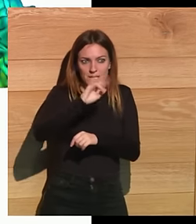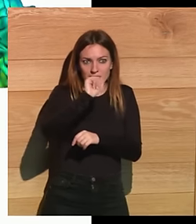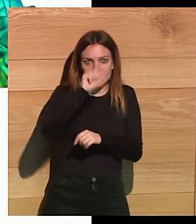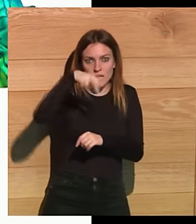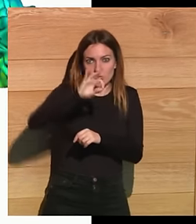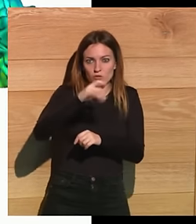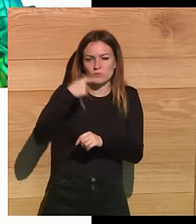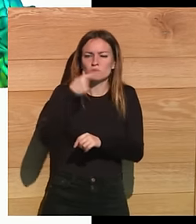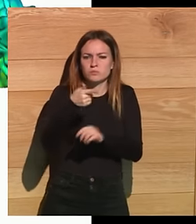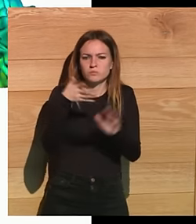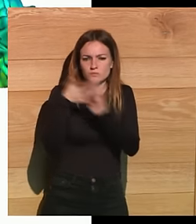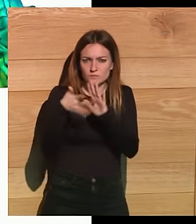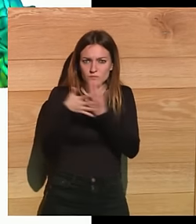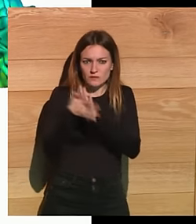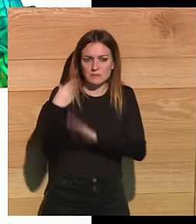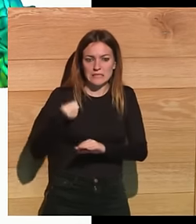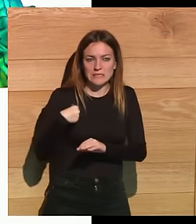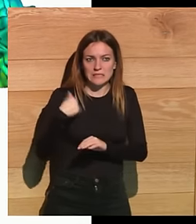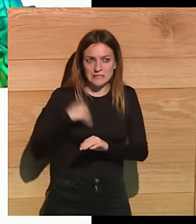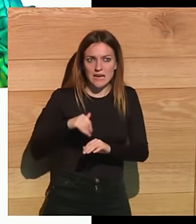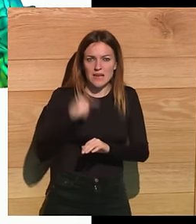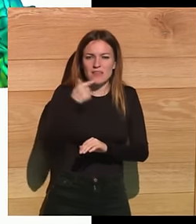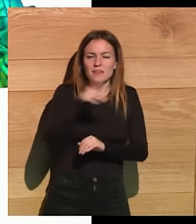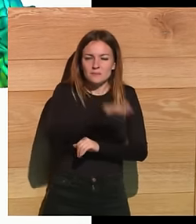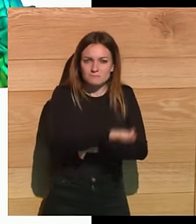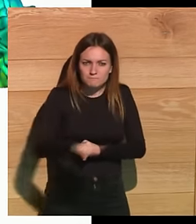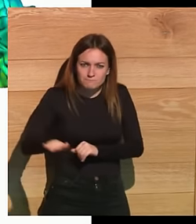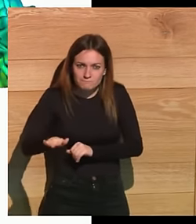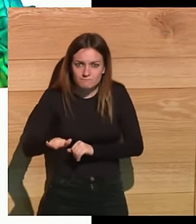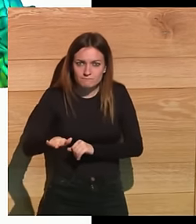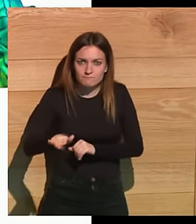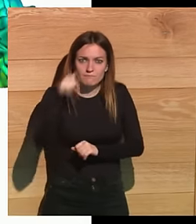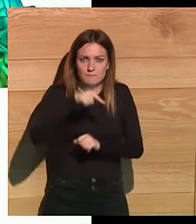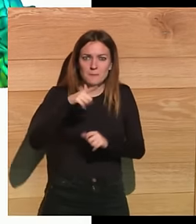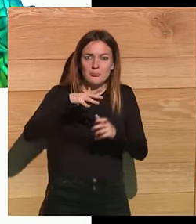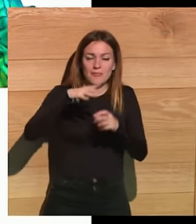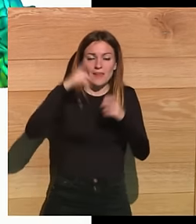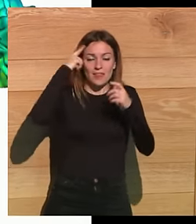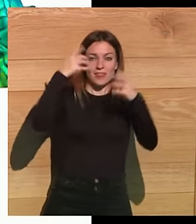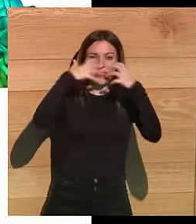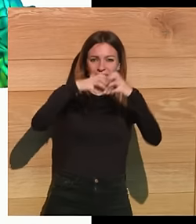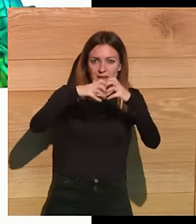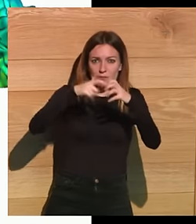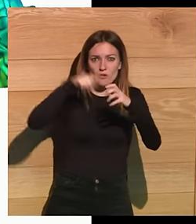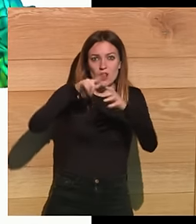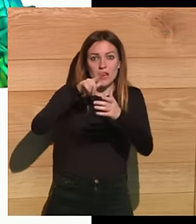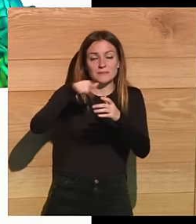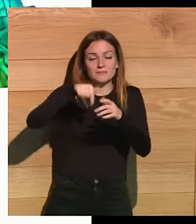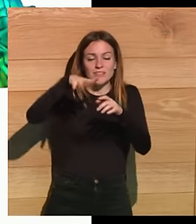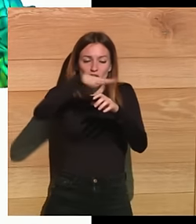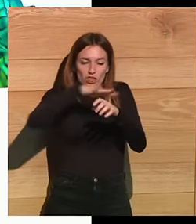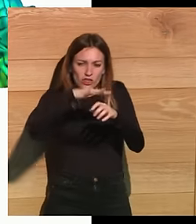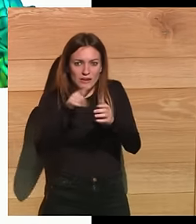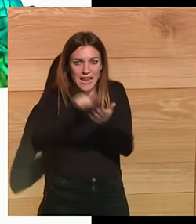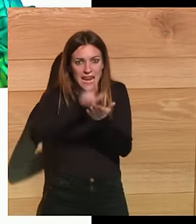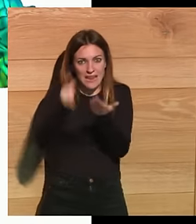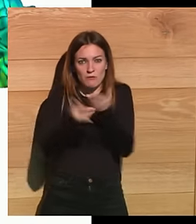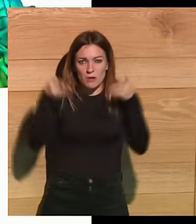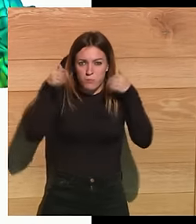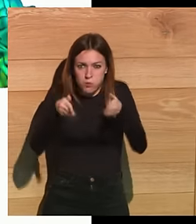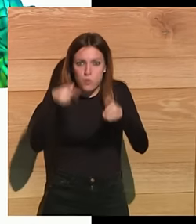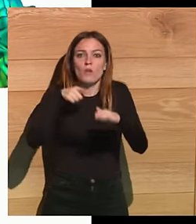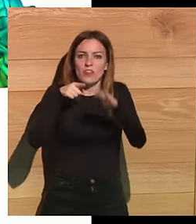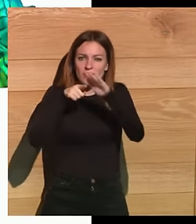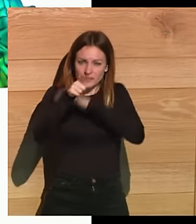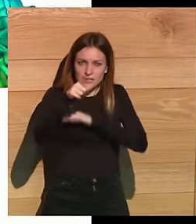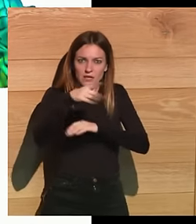ha mencionado que en un infante ya se están desarrollando las partes dedicadas al lenguaje. Podemos ver, por ejemplo, cuando tienen 2 meses, que ya